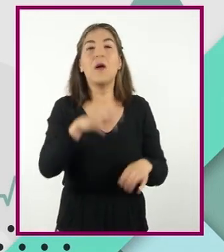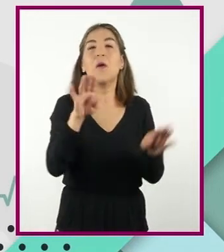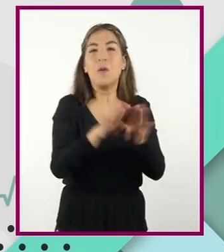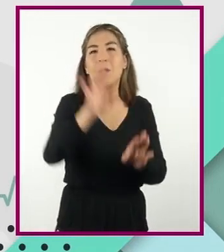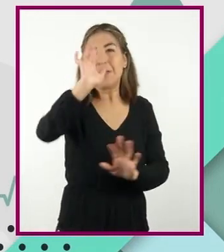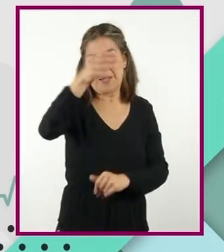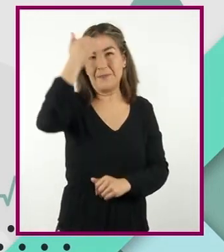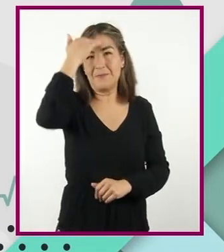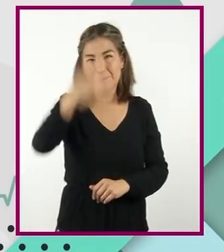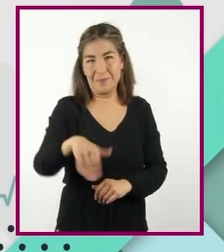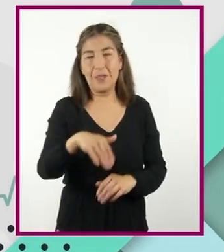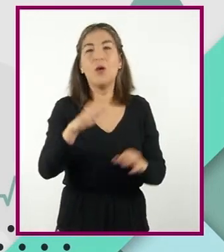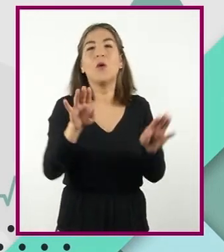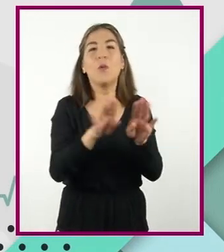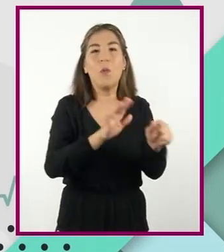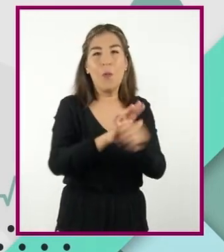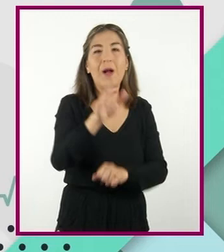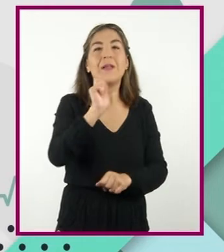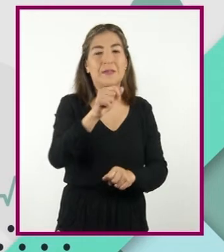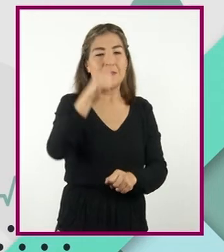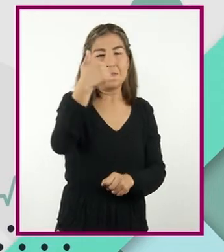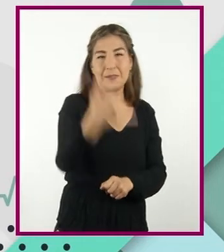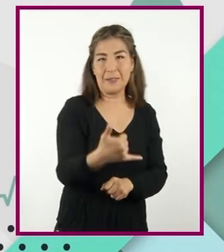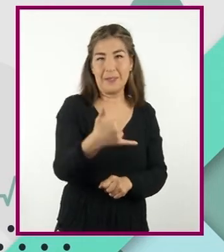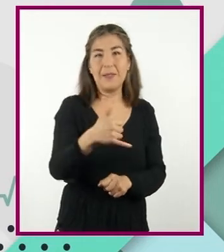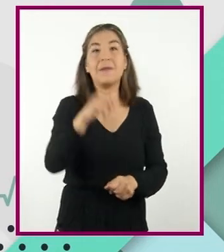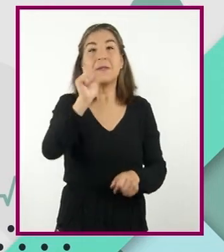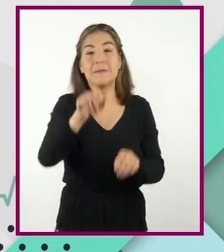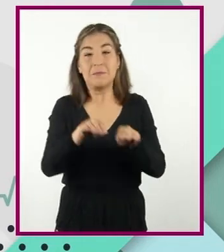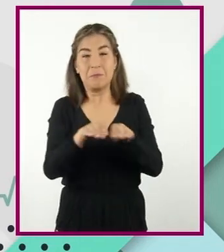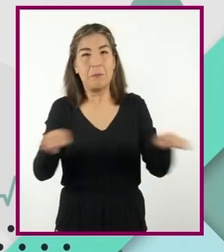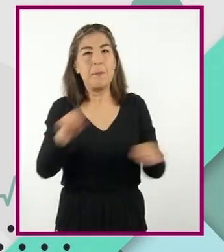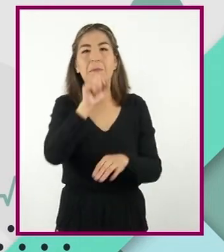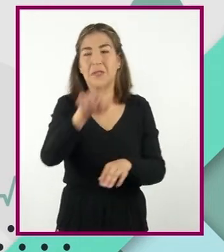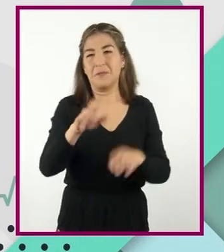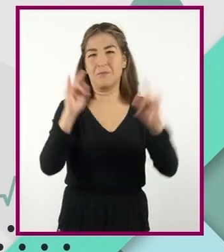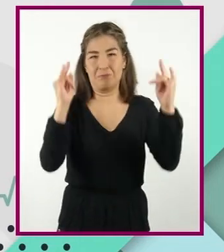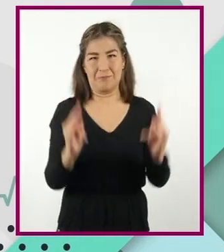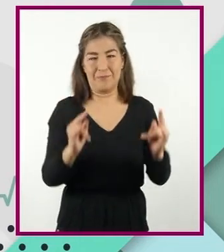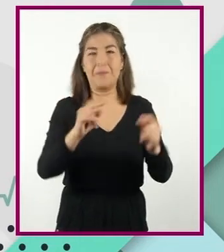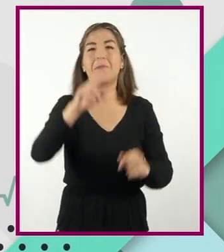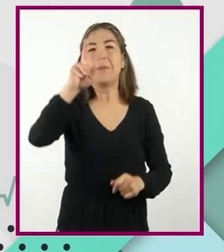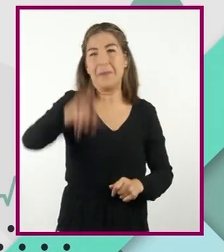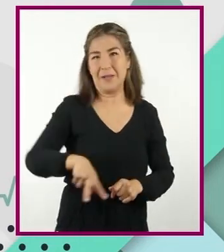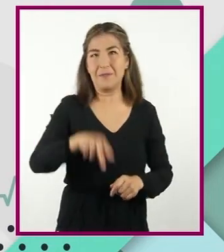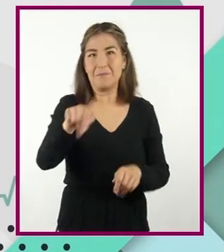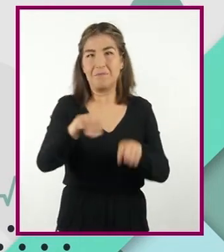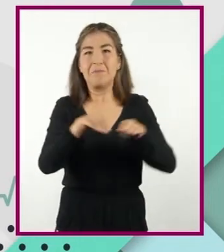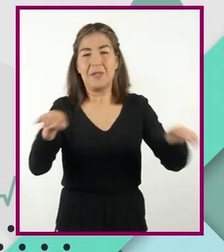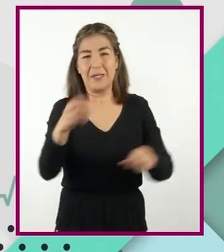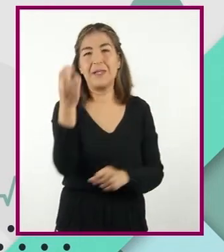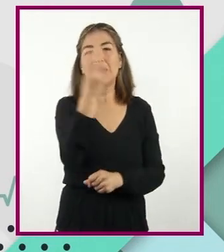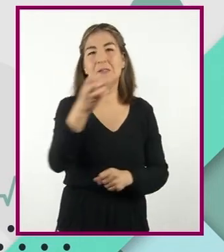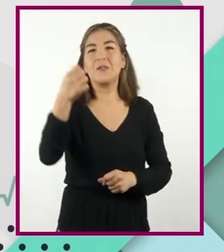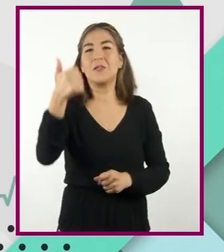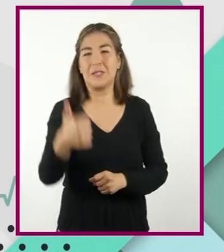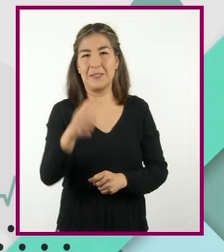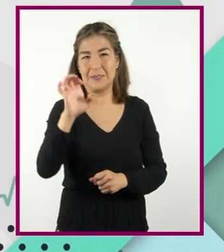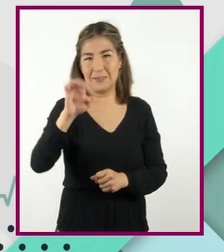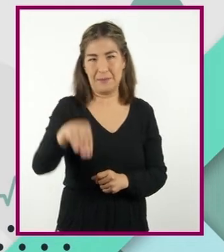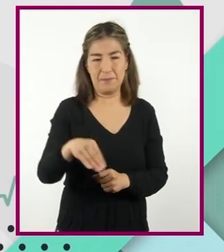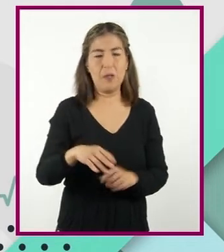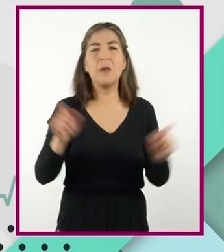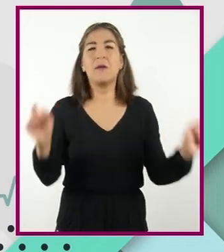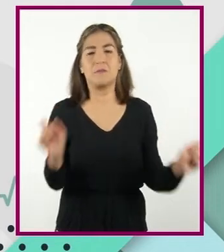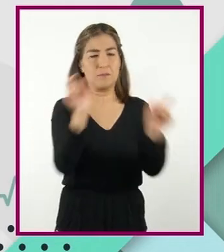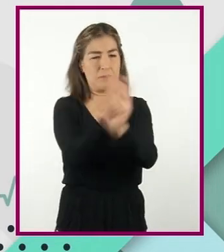conocemos la segunda magnitud Y, que es la medida real de la cancha, que es de 306 centímetros. Sustituimos